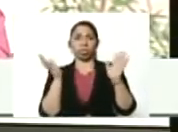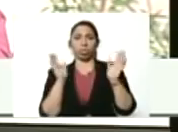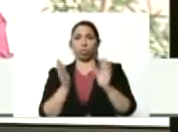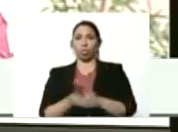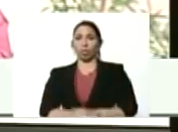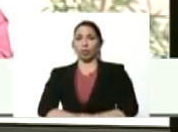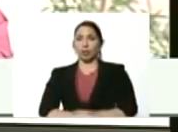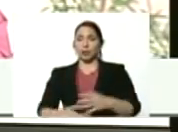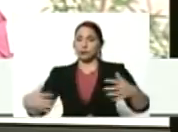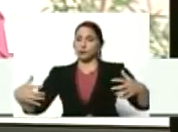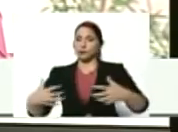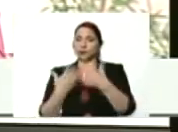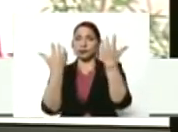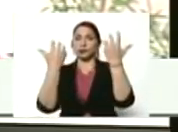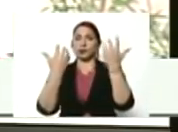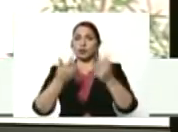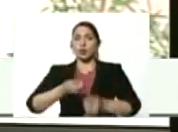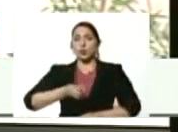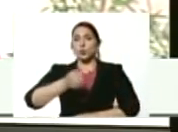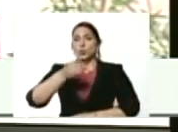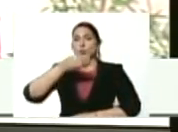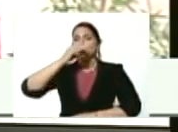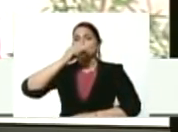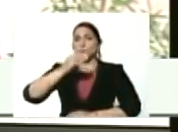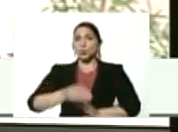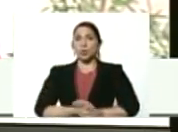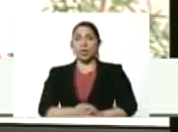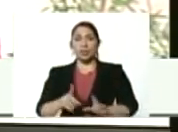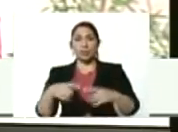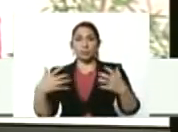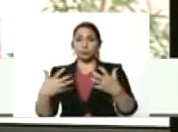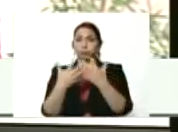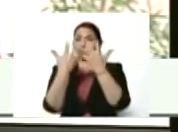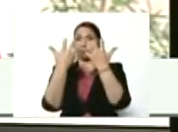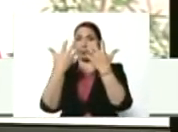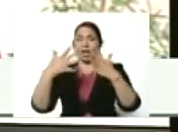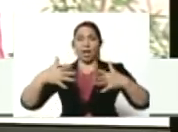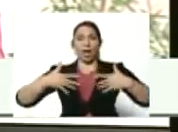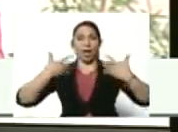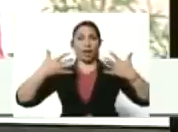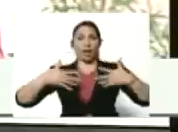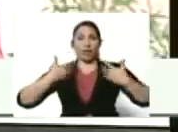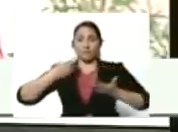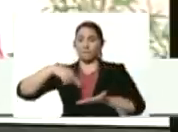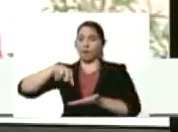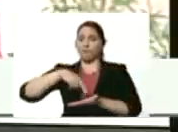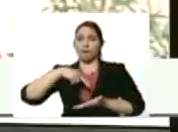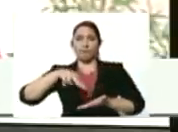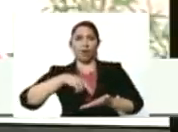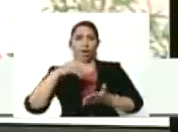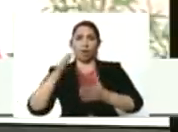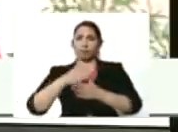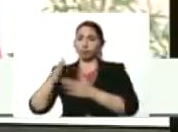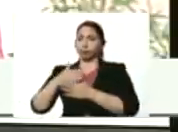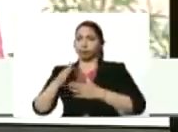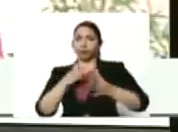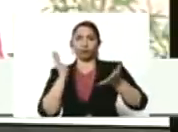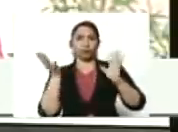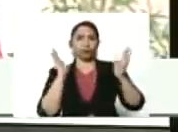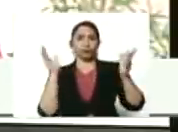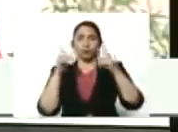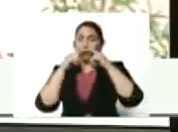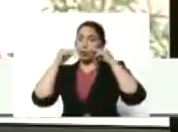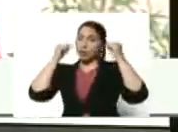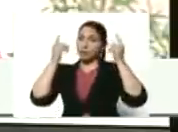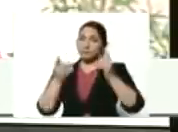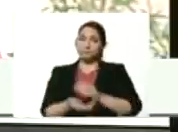chocaron las copas, luego de las copas viene la alegría, bailar, compartir, sonreír.